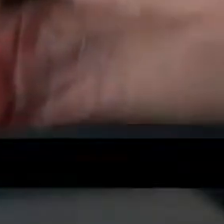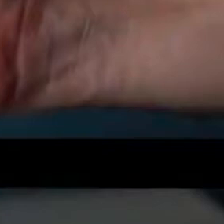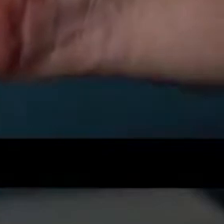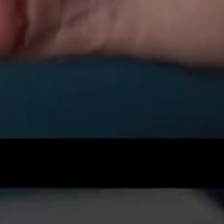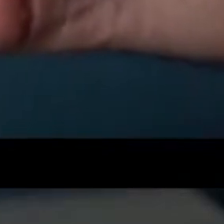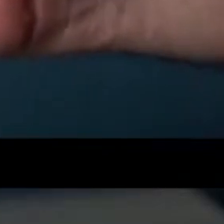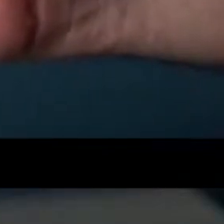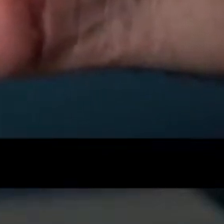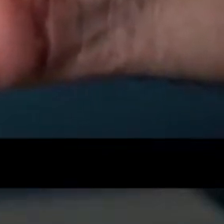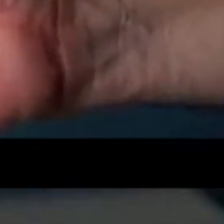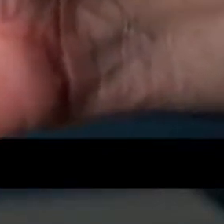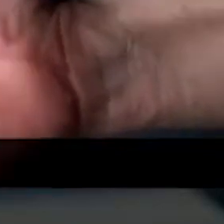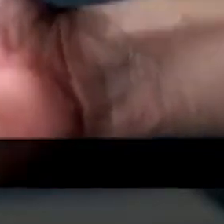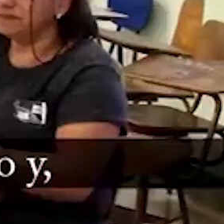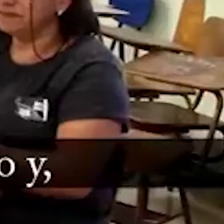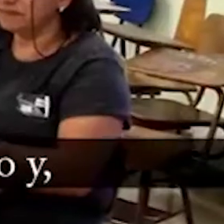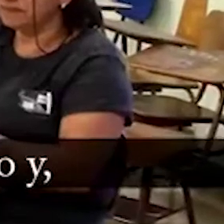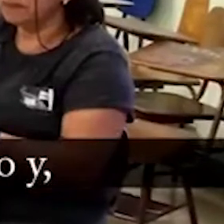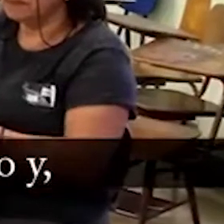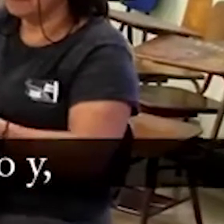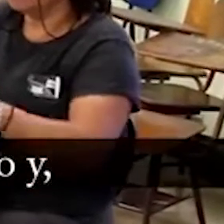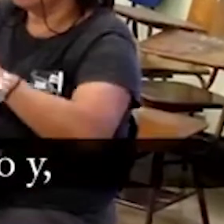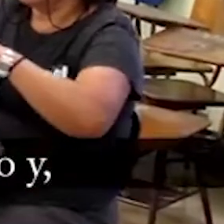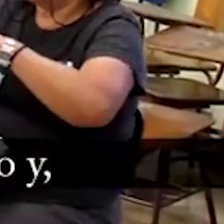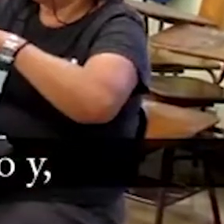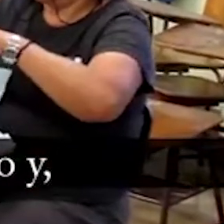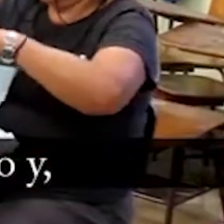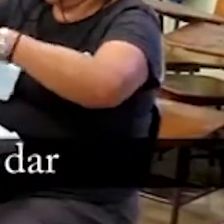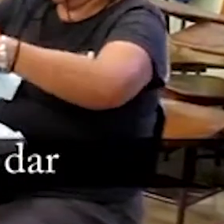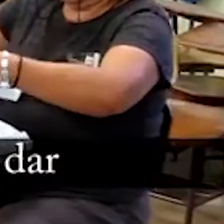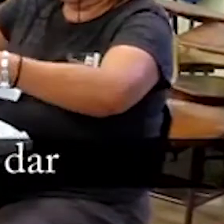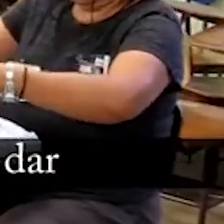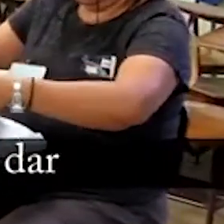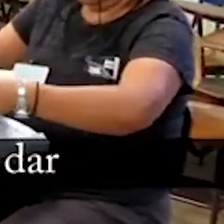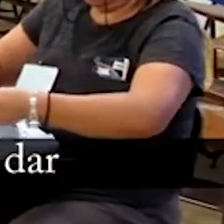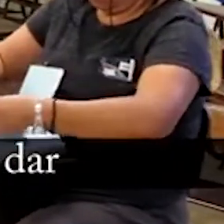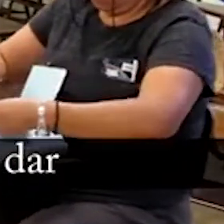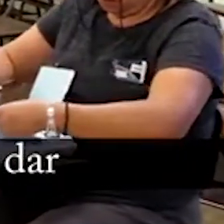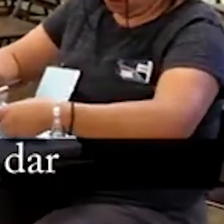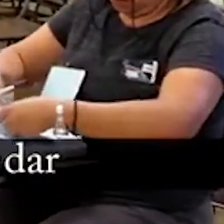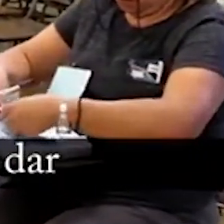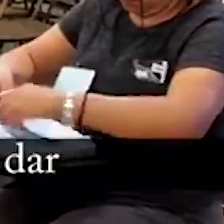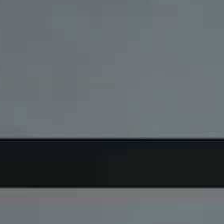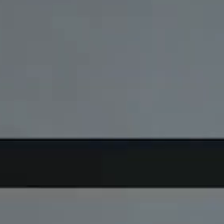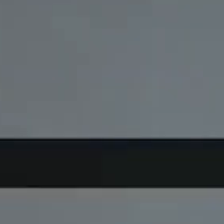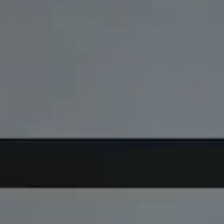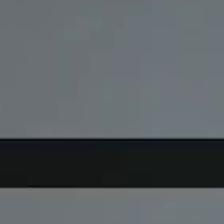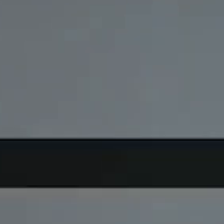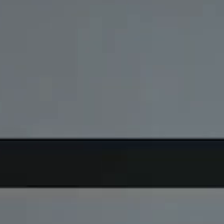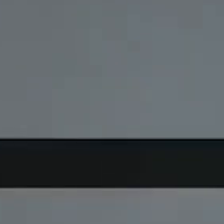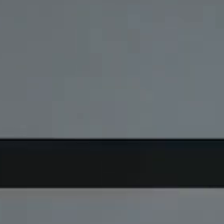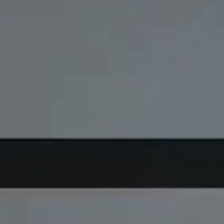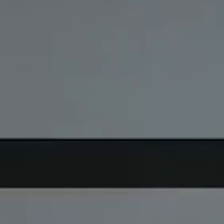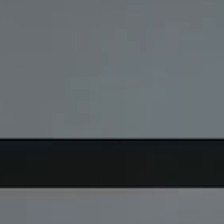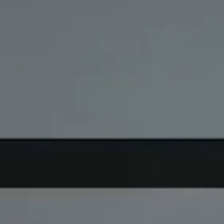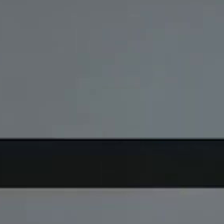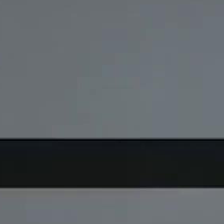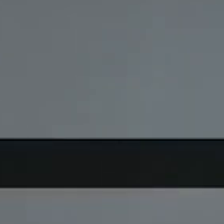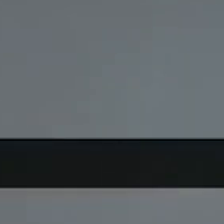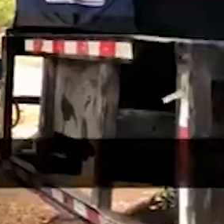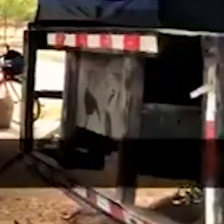La moneda está en el aire. El proceso electoral no ha concluido y este 1 de abril no nos puede dar igual elegir